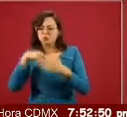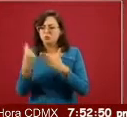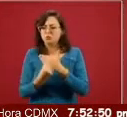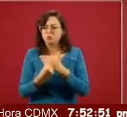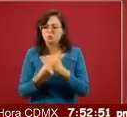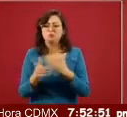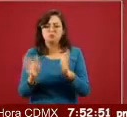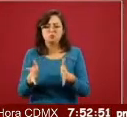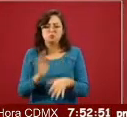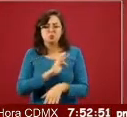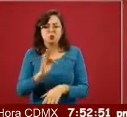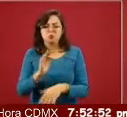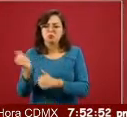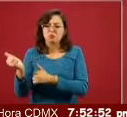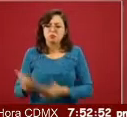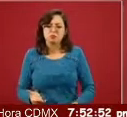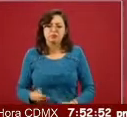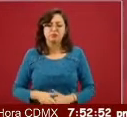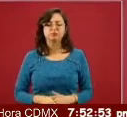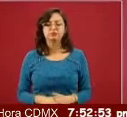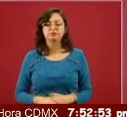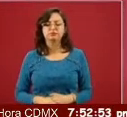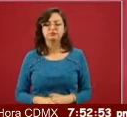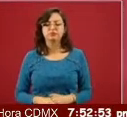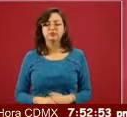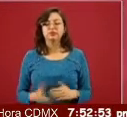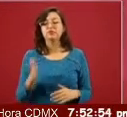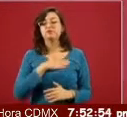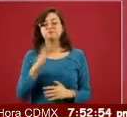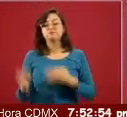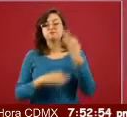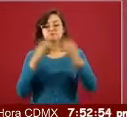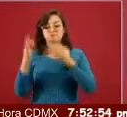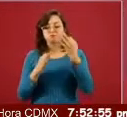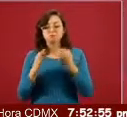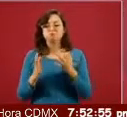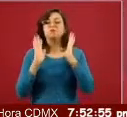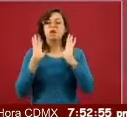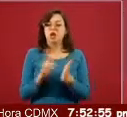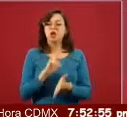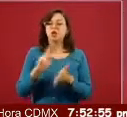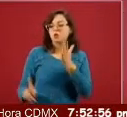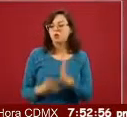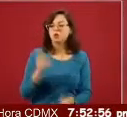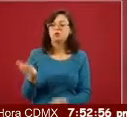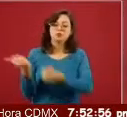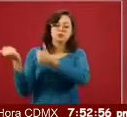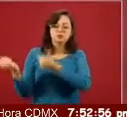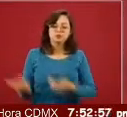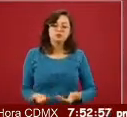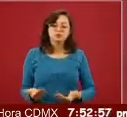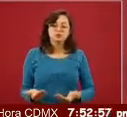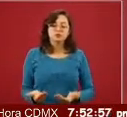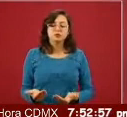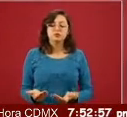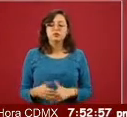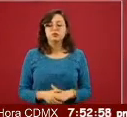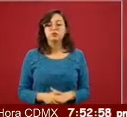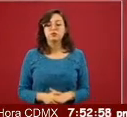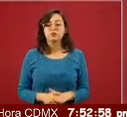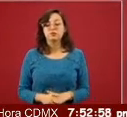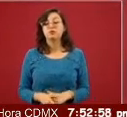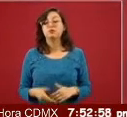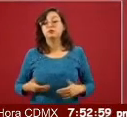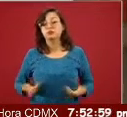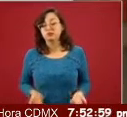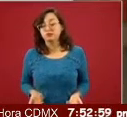se empezara a importar. Total, la buena noticia es que ya se va a volver a importar y la nota de cautela